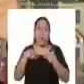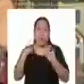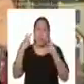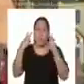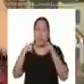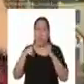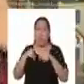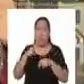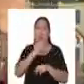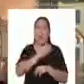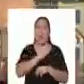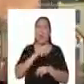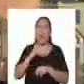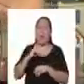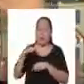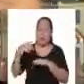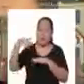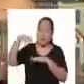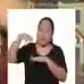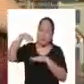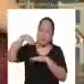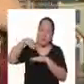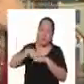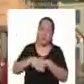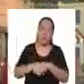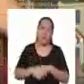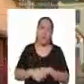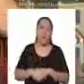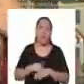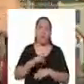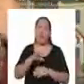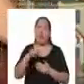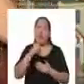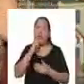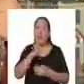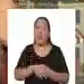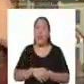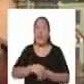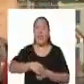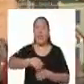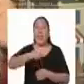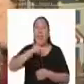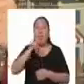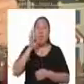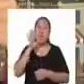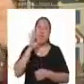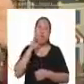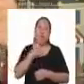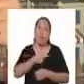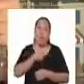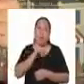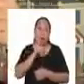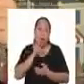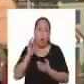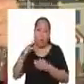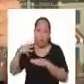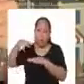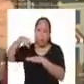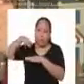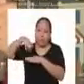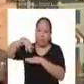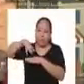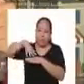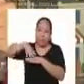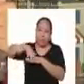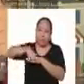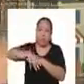el Callao en un buen día de sol. Entonces, todos narran que el agua circulaba, el agua potable o el agua que la gente tiraba